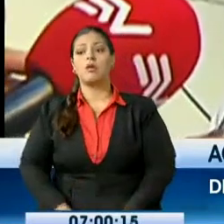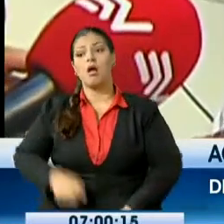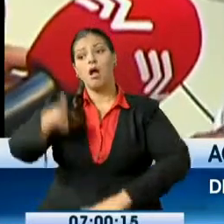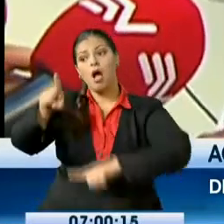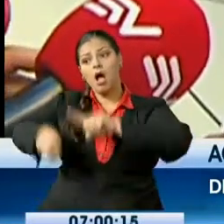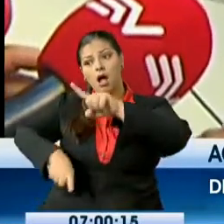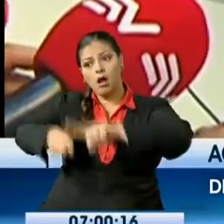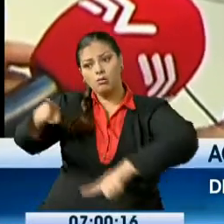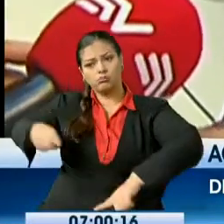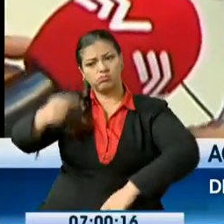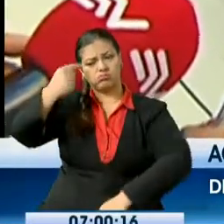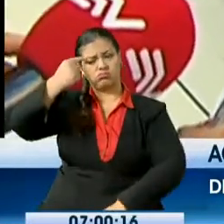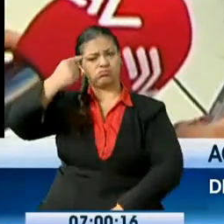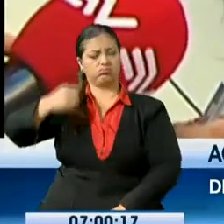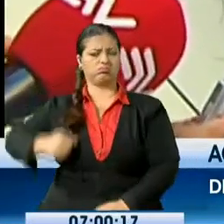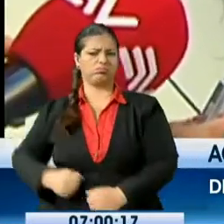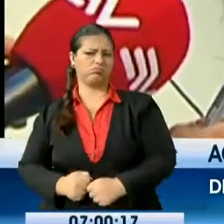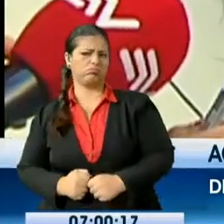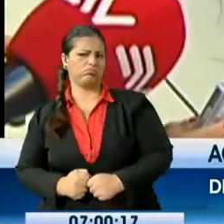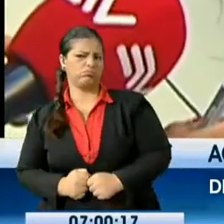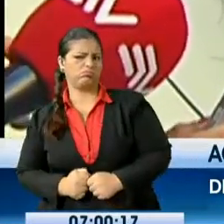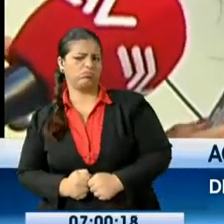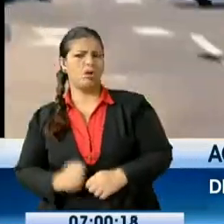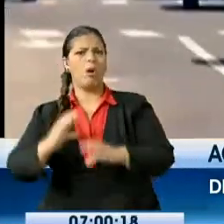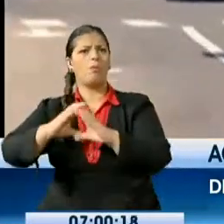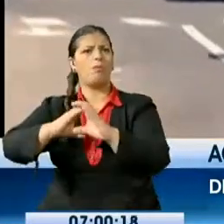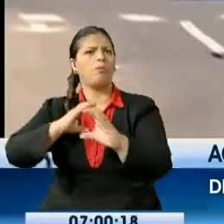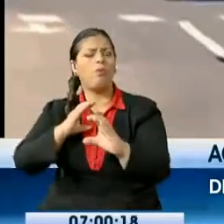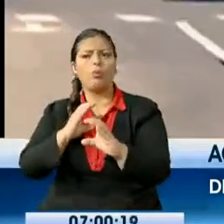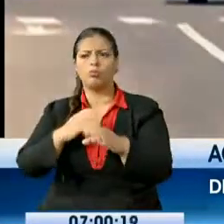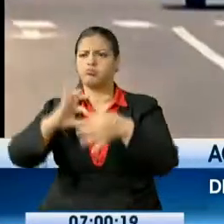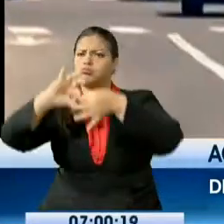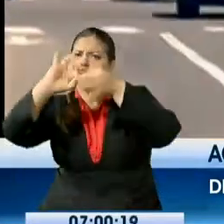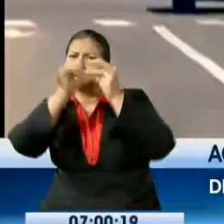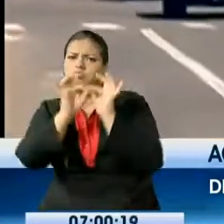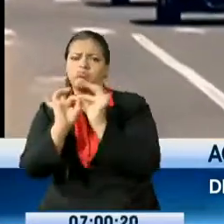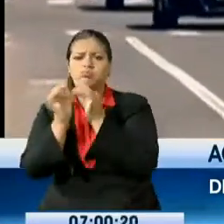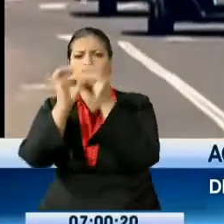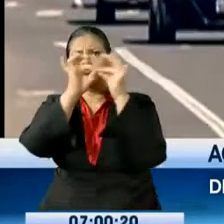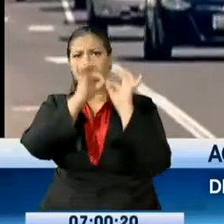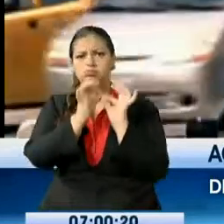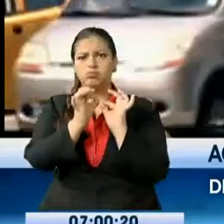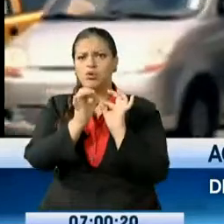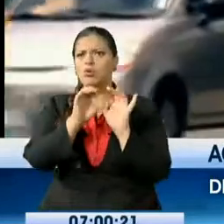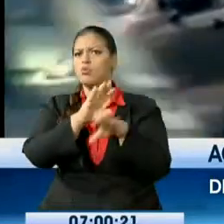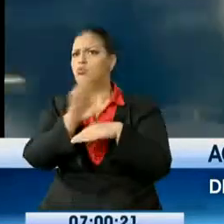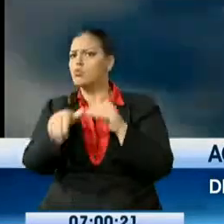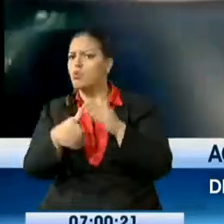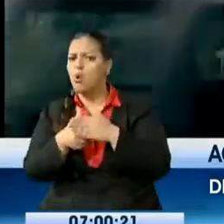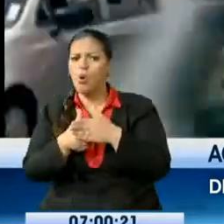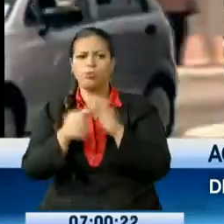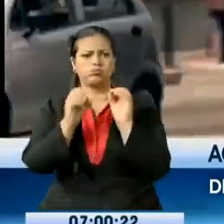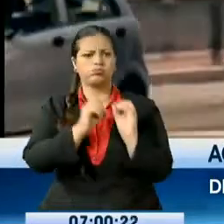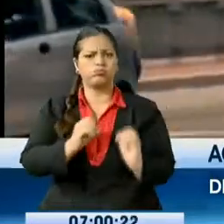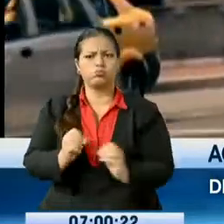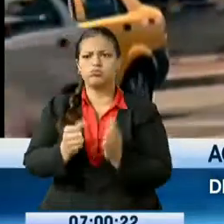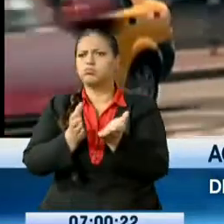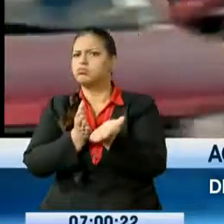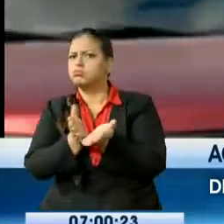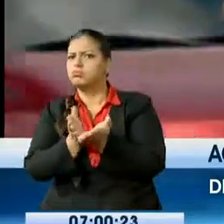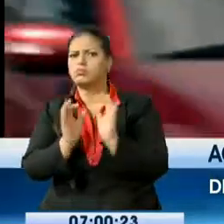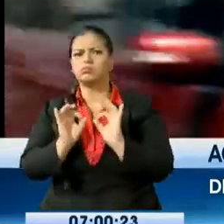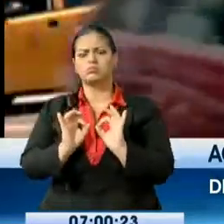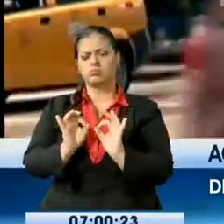transportista repara e invierte en los buses, si hay un sistema ordenado de caja común con paradas